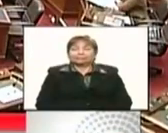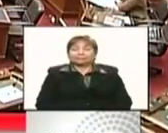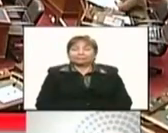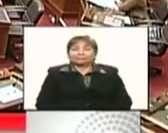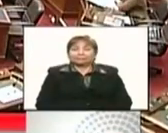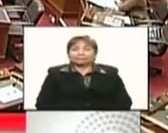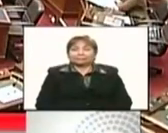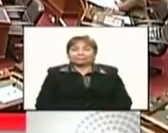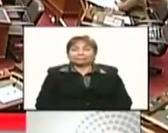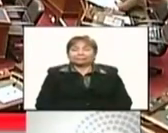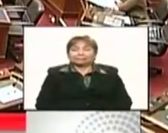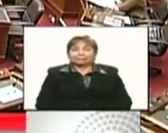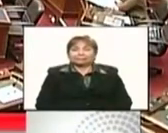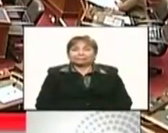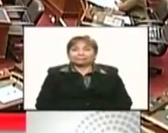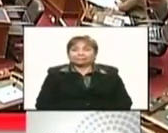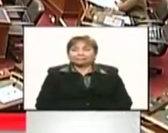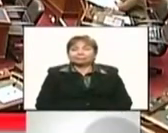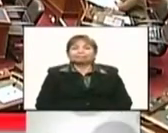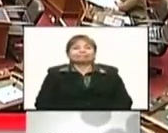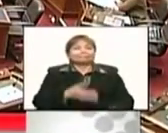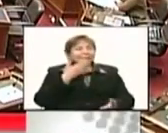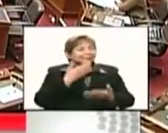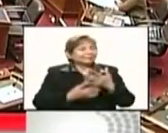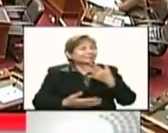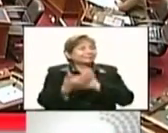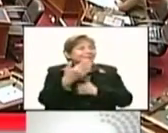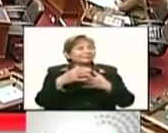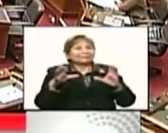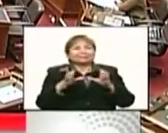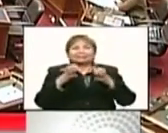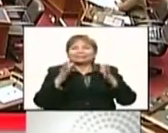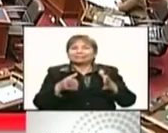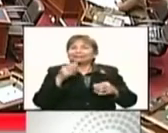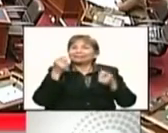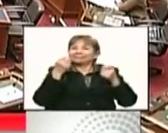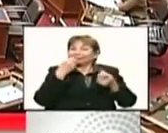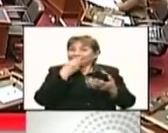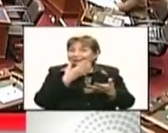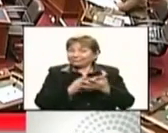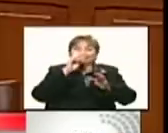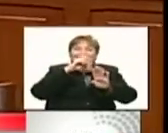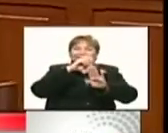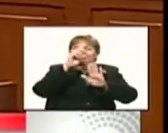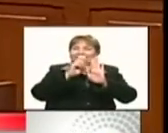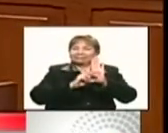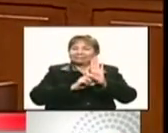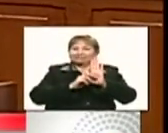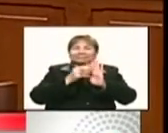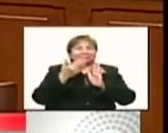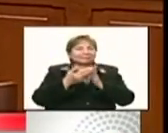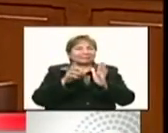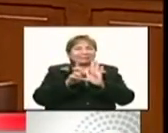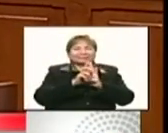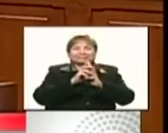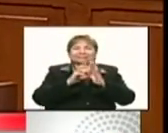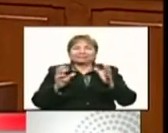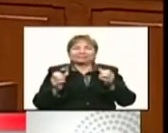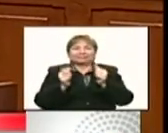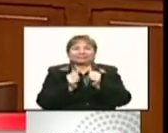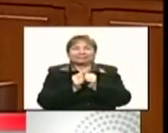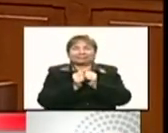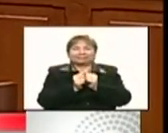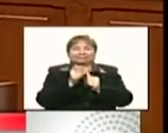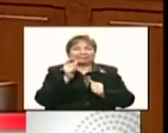de dos legislaturas ordinarias, sí, con una votación favorable de un número mayor